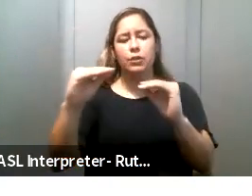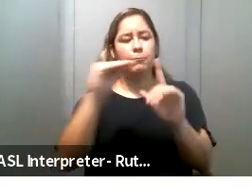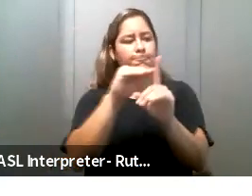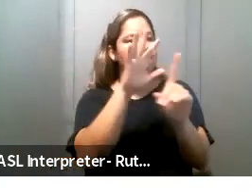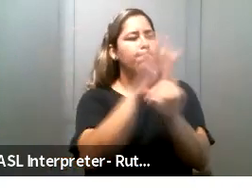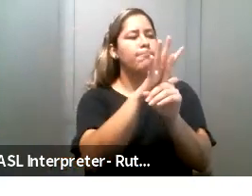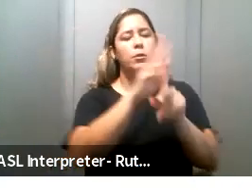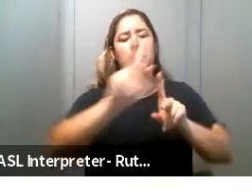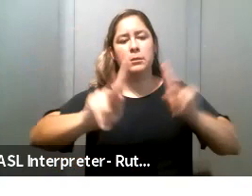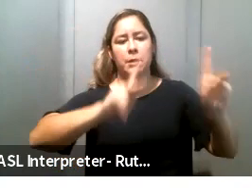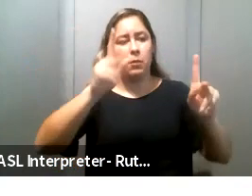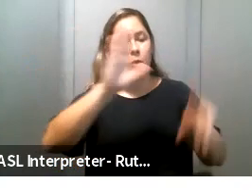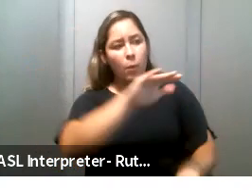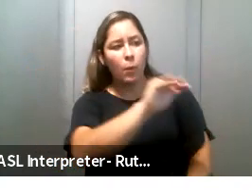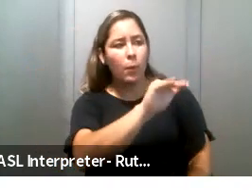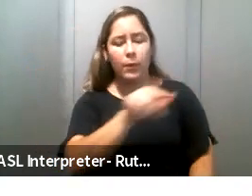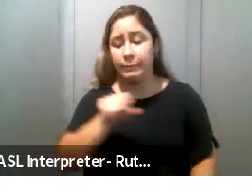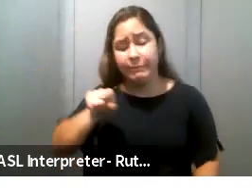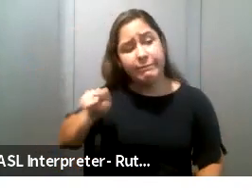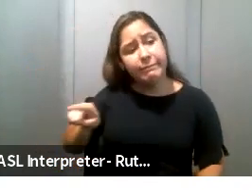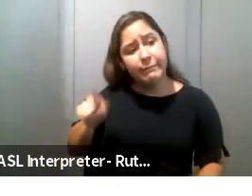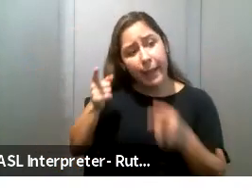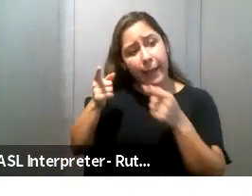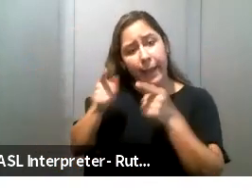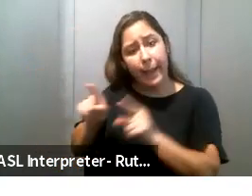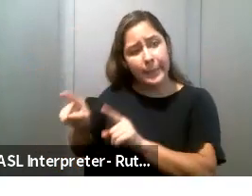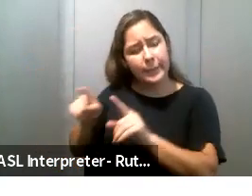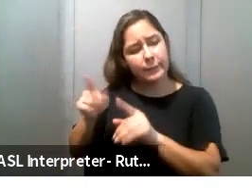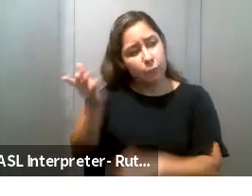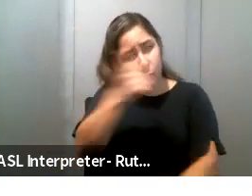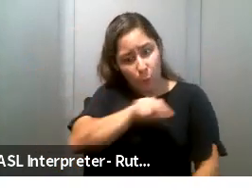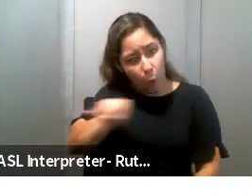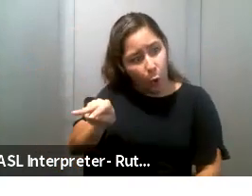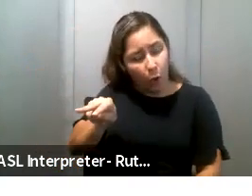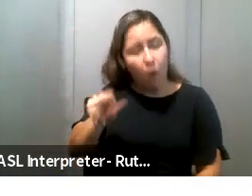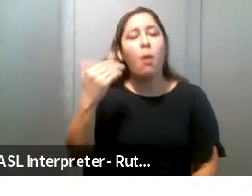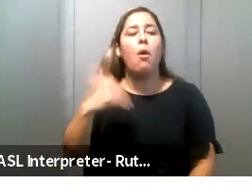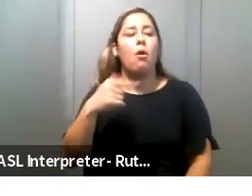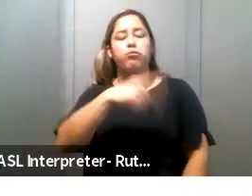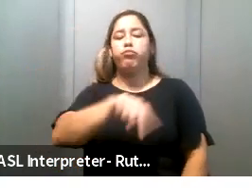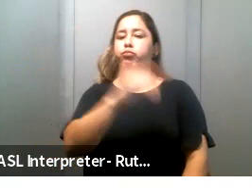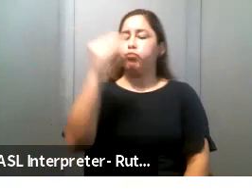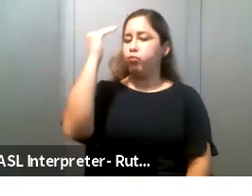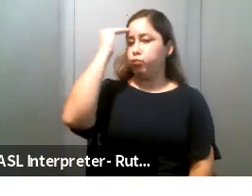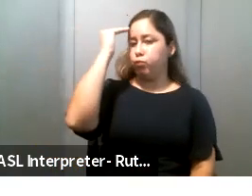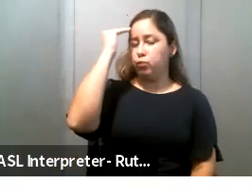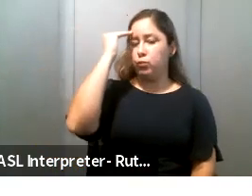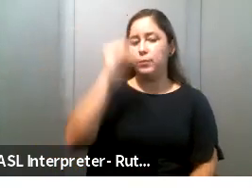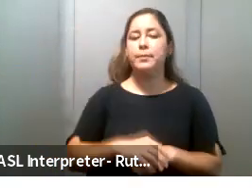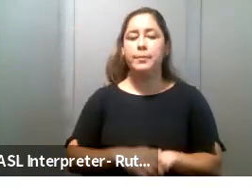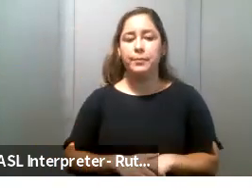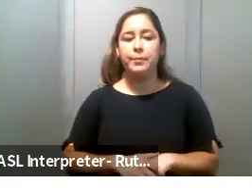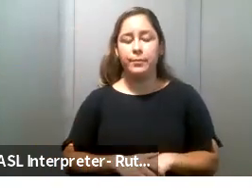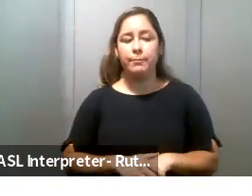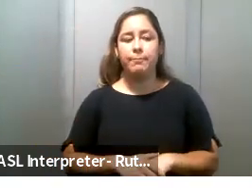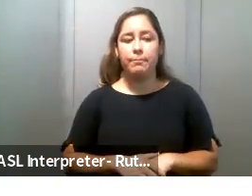que está pasando en este sistema que es diferente, pero muy conectado al sistema penal